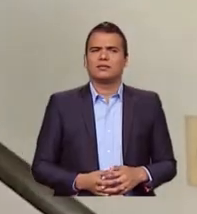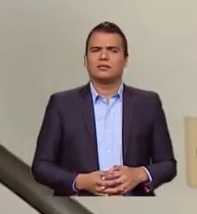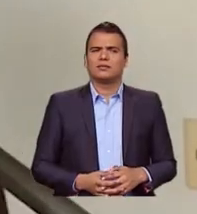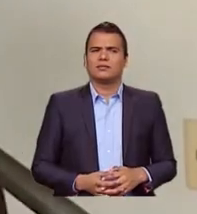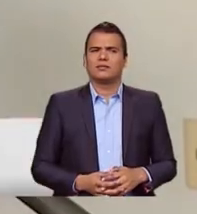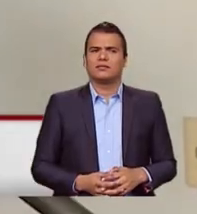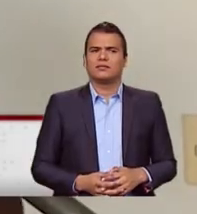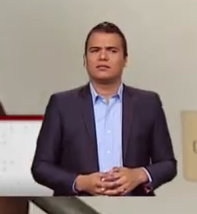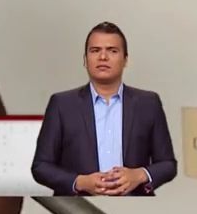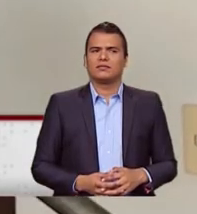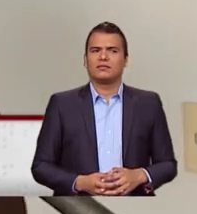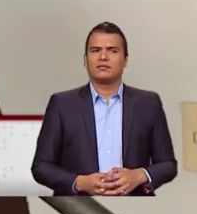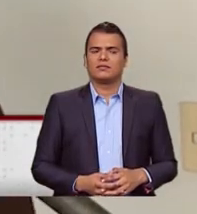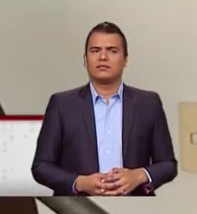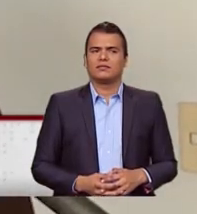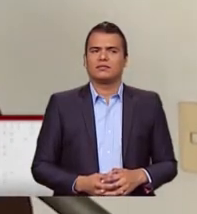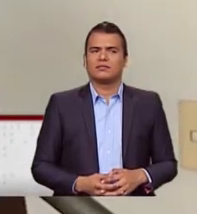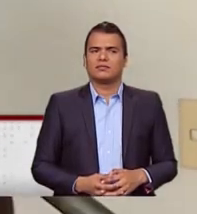Jaime,